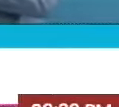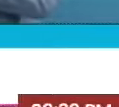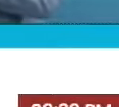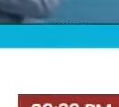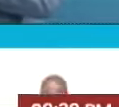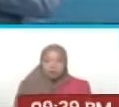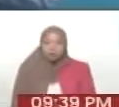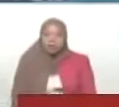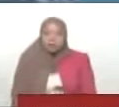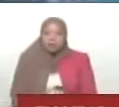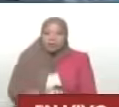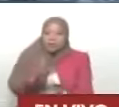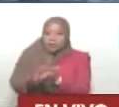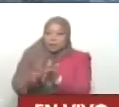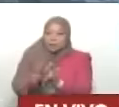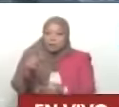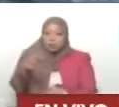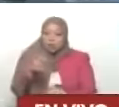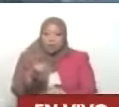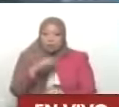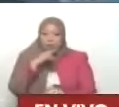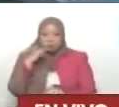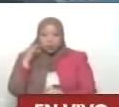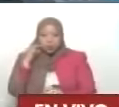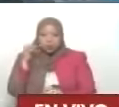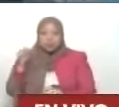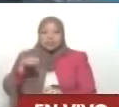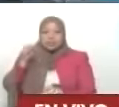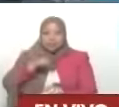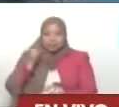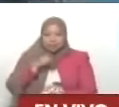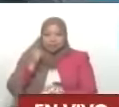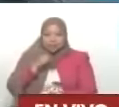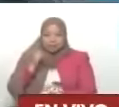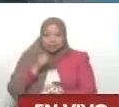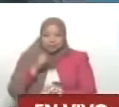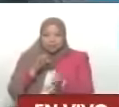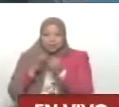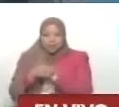cachapa. Ajá. ¿Trajiste la cachapa? Pues ahí la tengo. Ajá. Ajá.